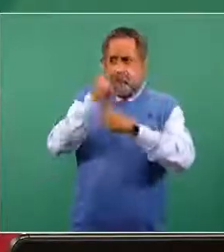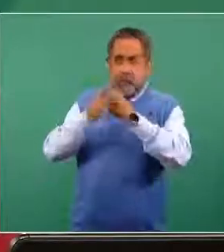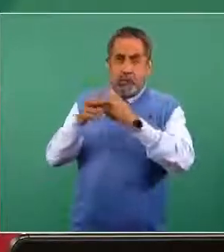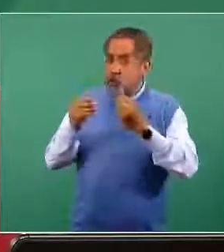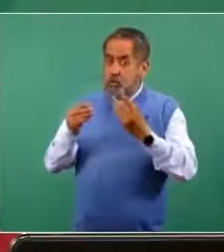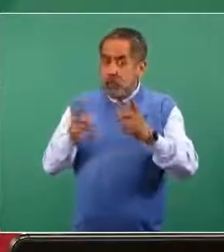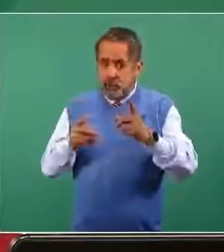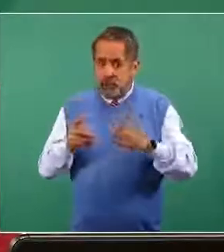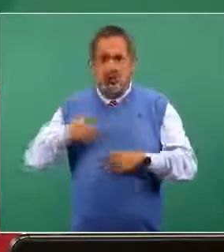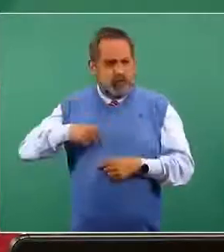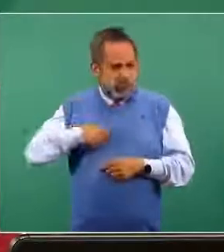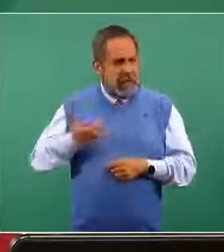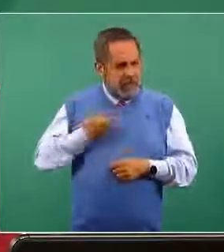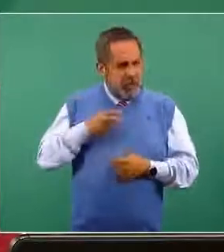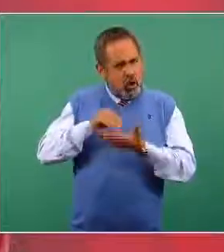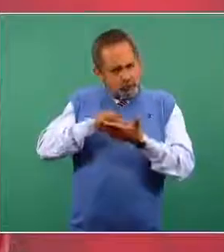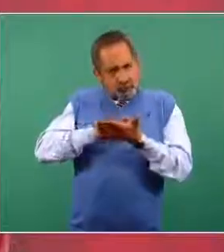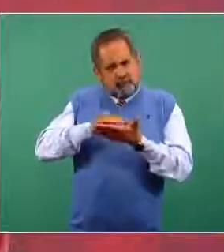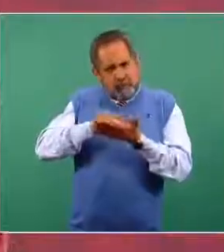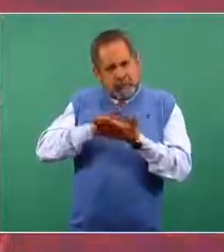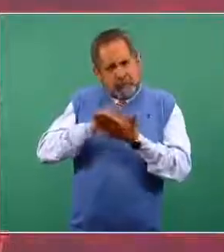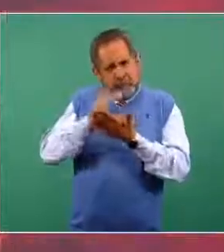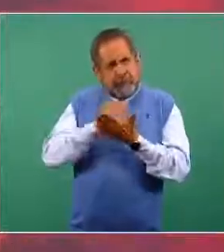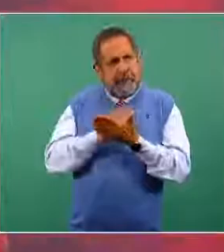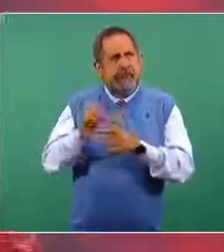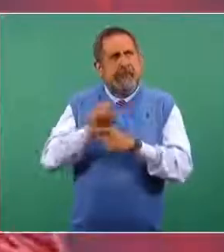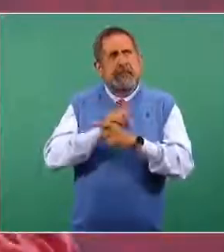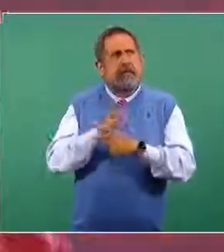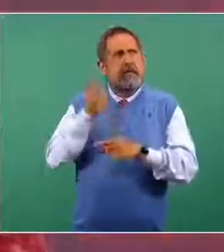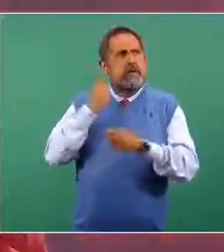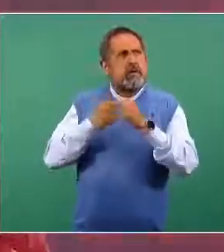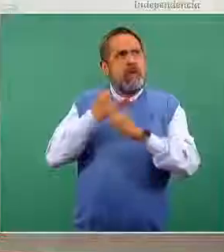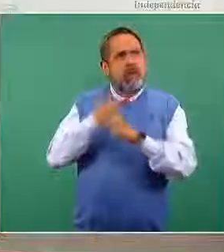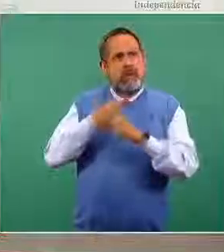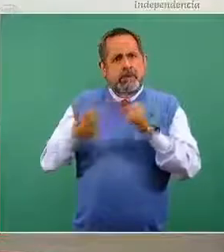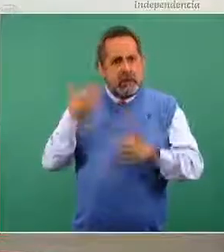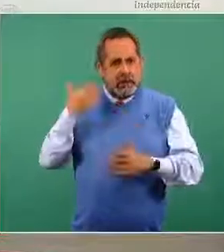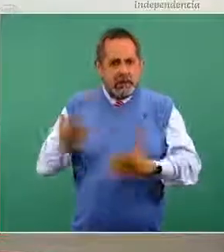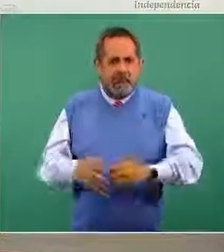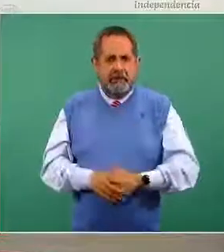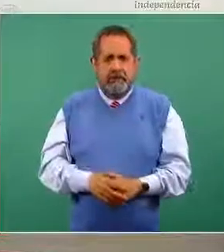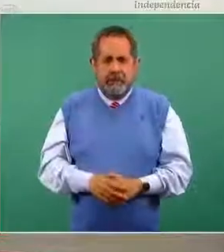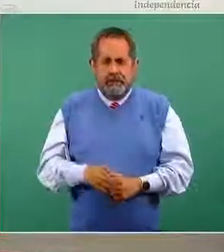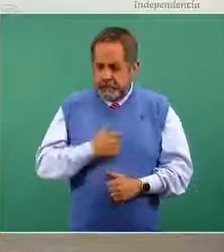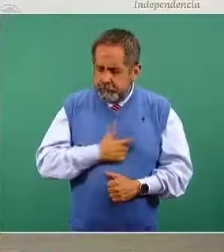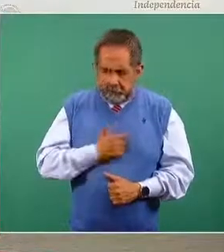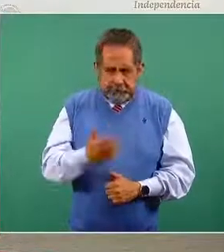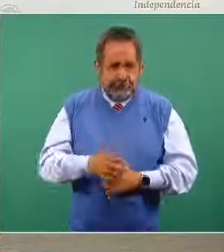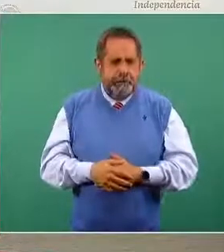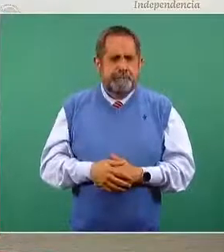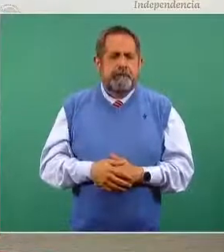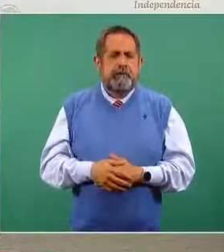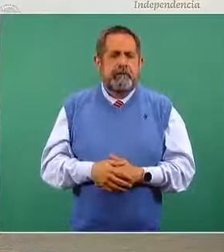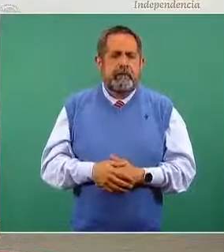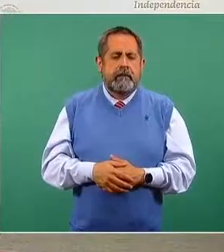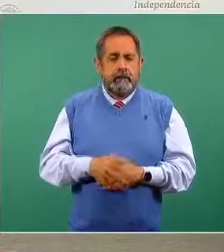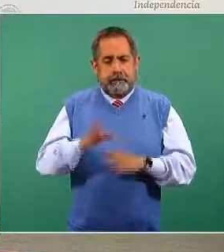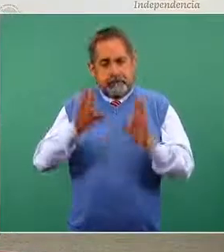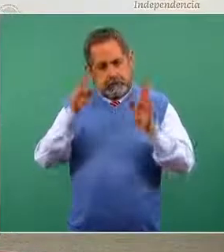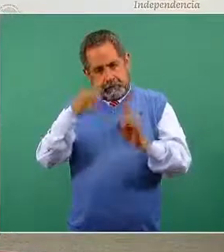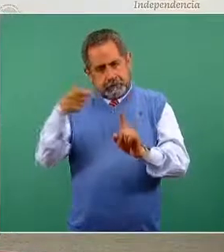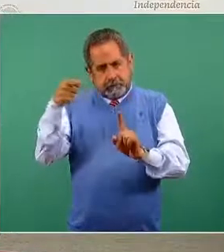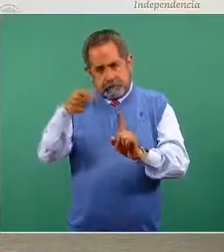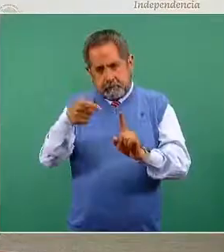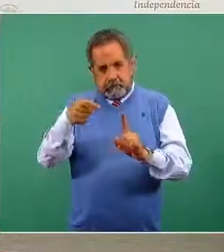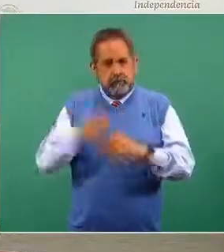demasiados, hacemos desde mediados del año pasado. Doctor, por favor. Mucho gusto, señor secretario. Enfocándome